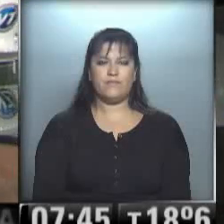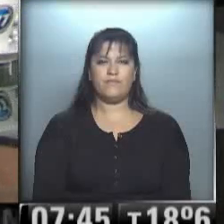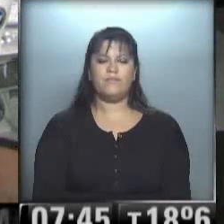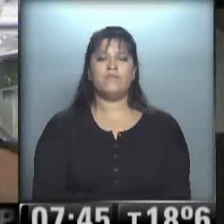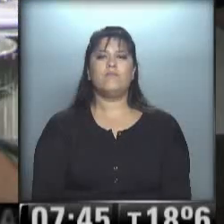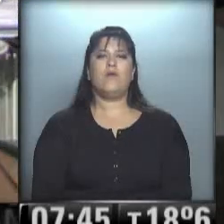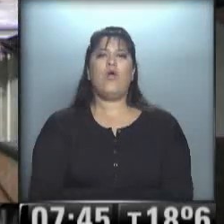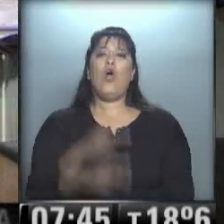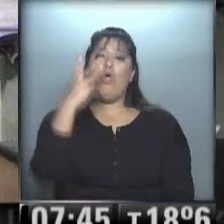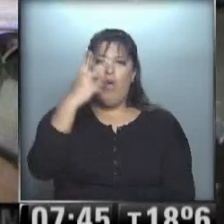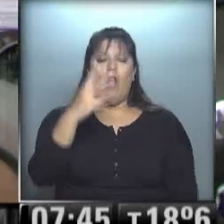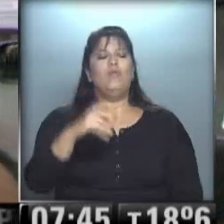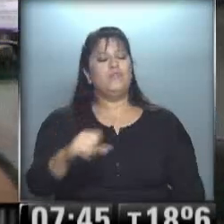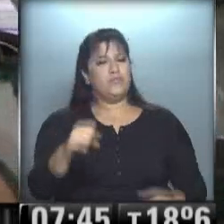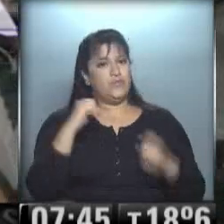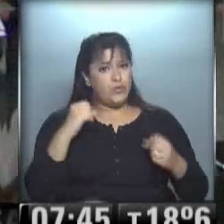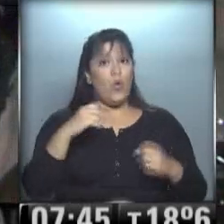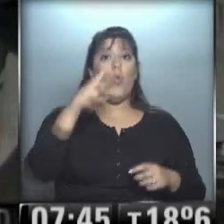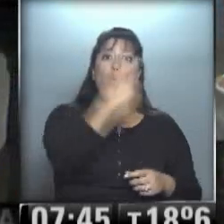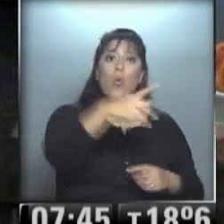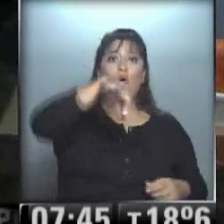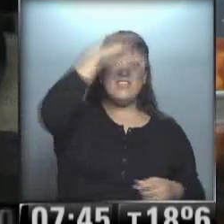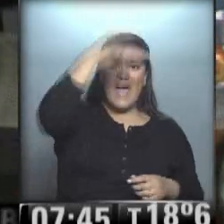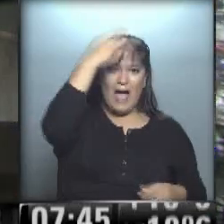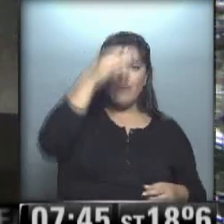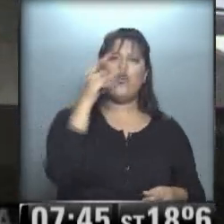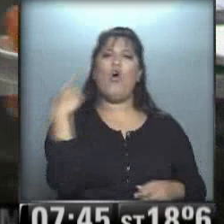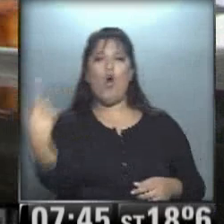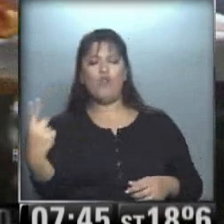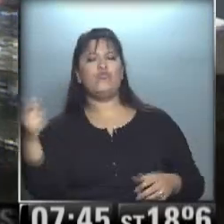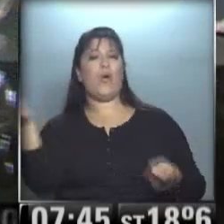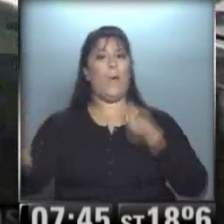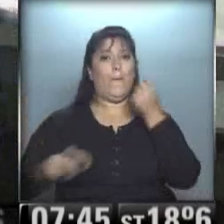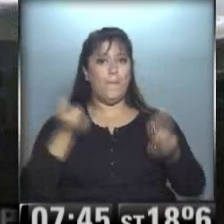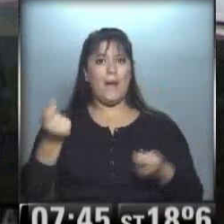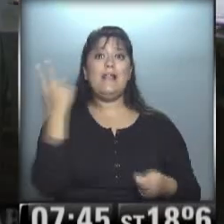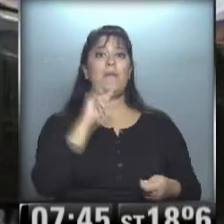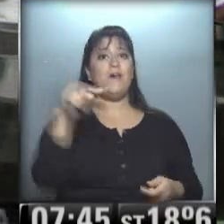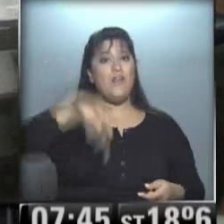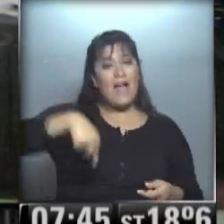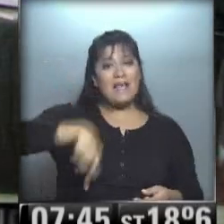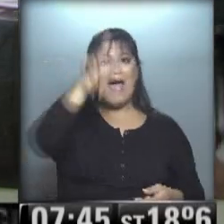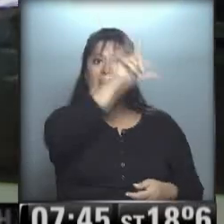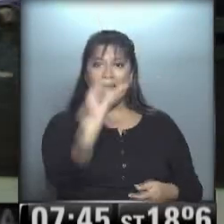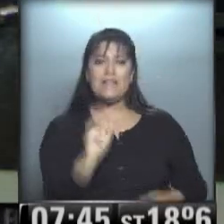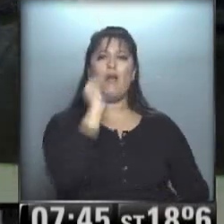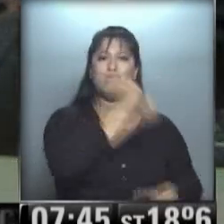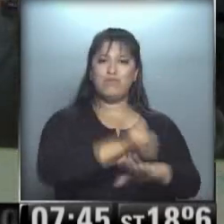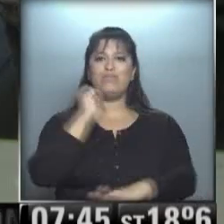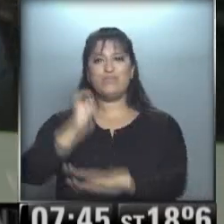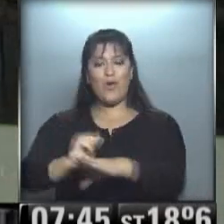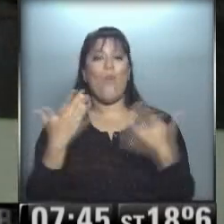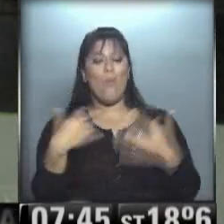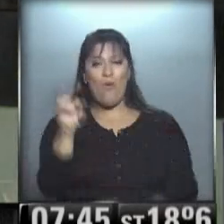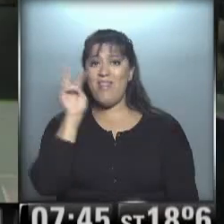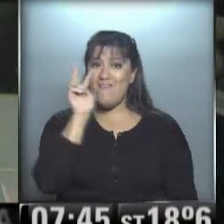Son dos grandes, uno se luce en el teatro, otro se ha lucido también en el baile, lo cierto es que están en la Argentina y se pueden ver. La incógnita